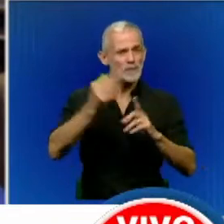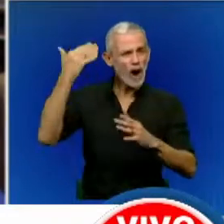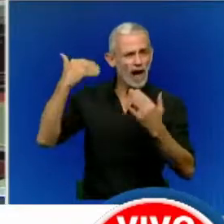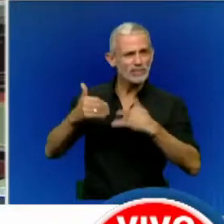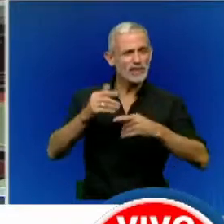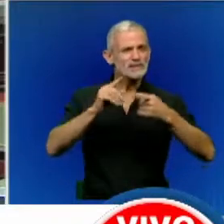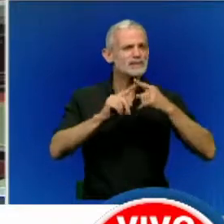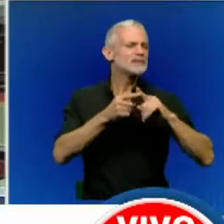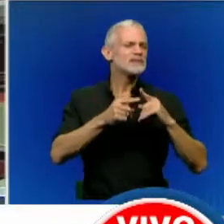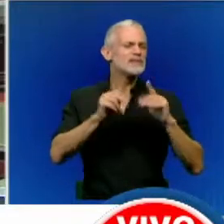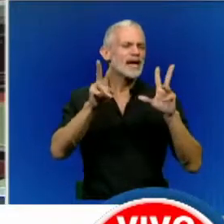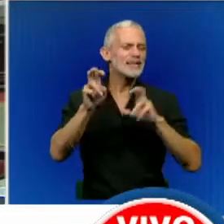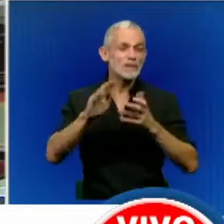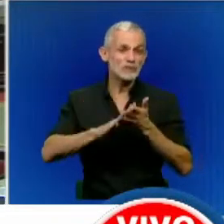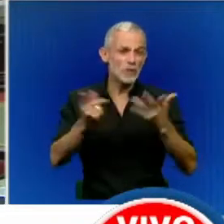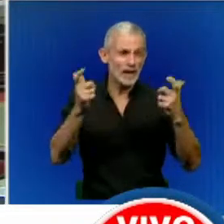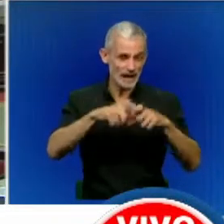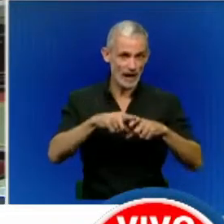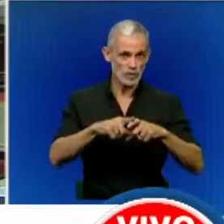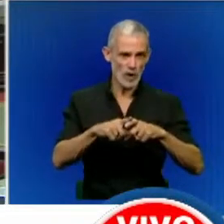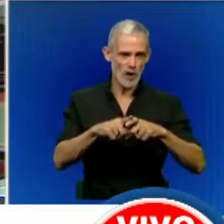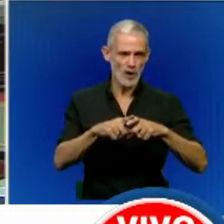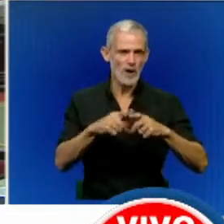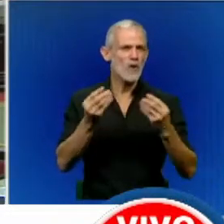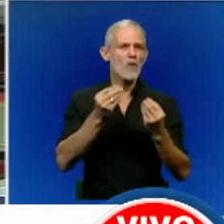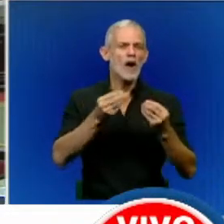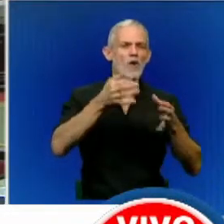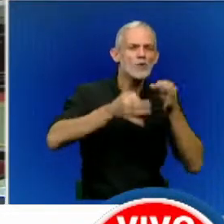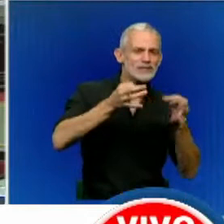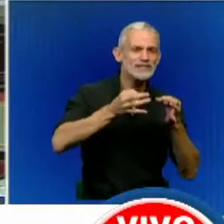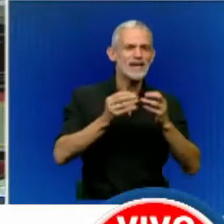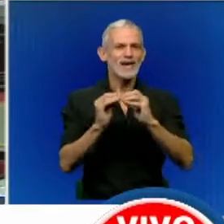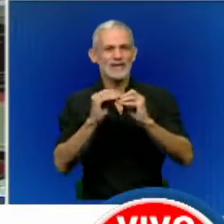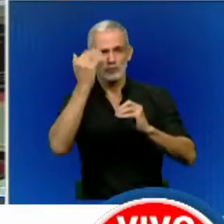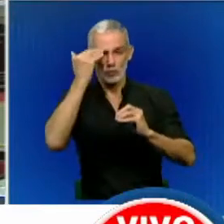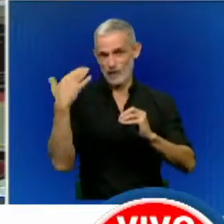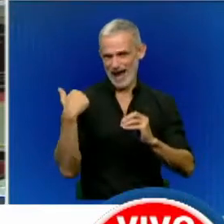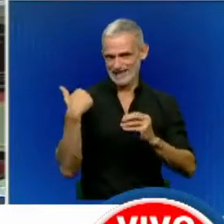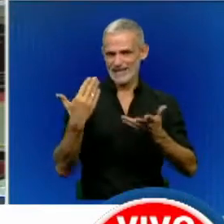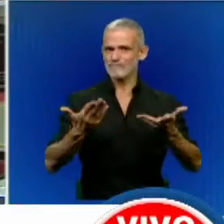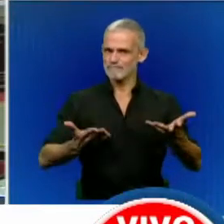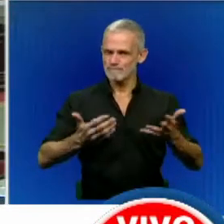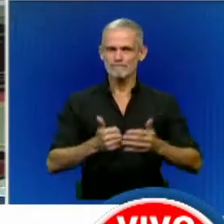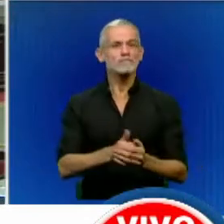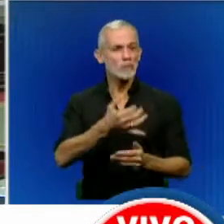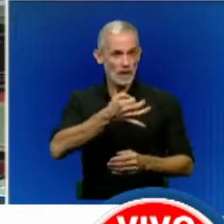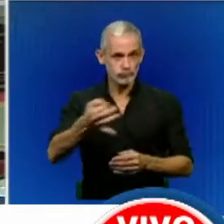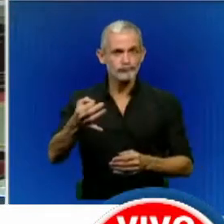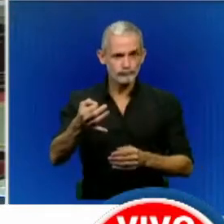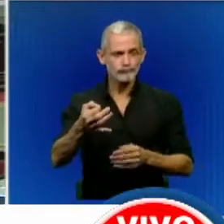tratamiento de la reunión conjunta de Justicia y Asuntos Constitucionales de ayer.